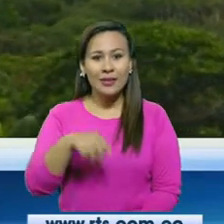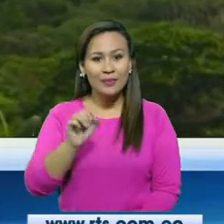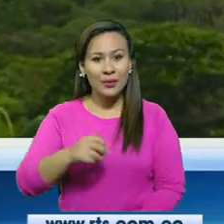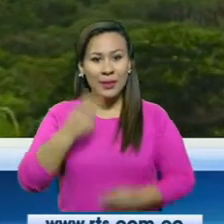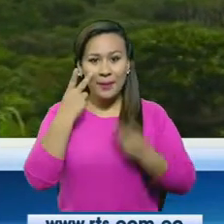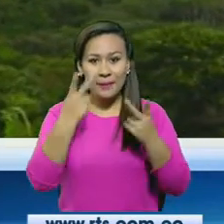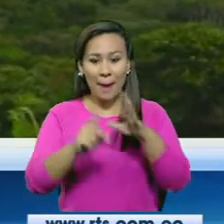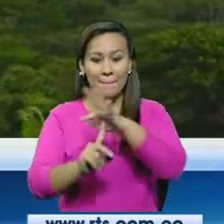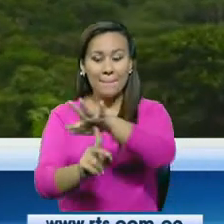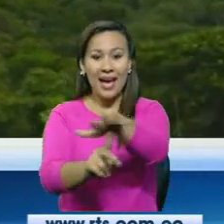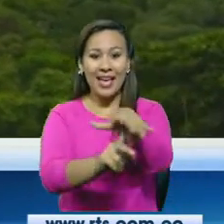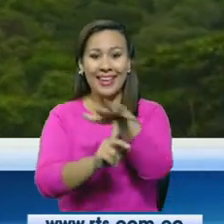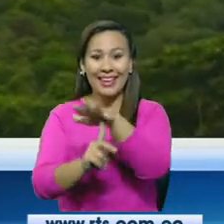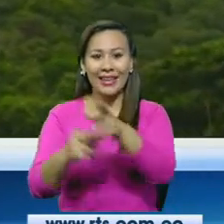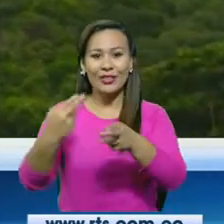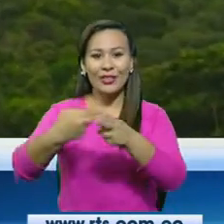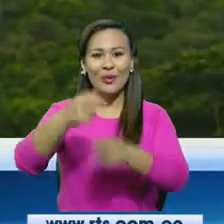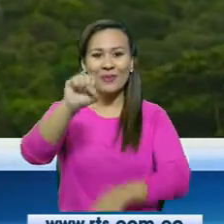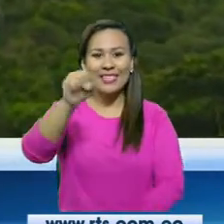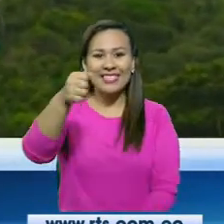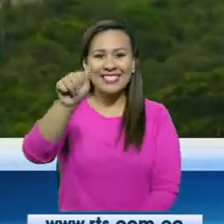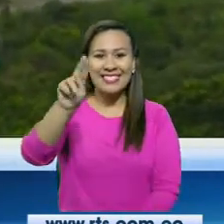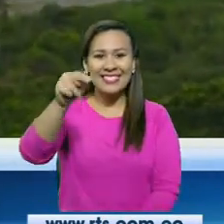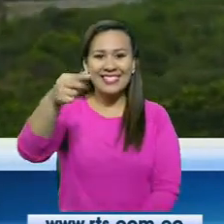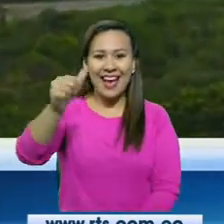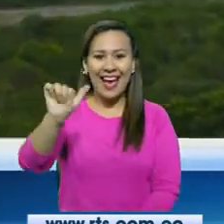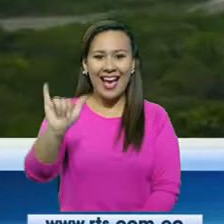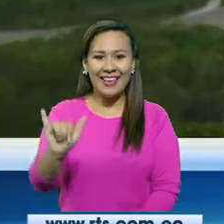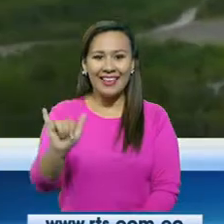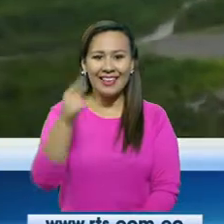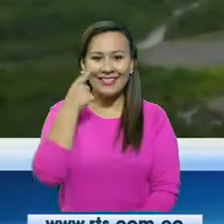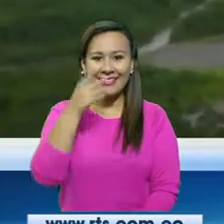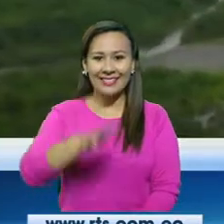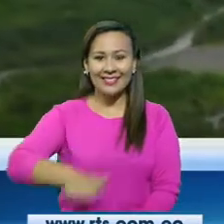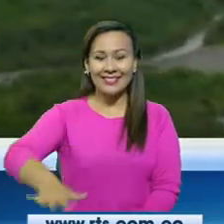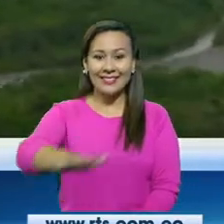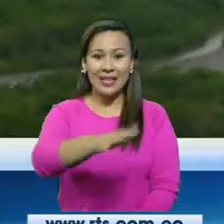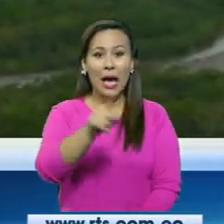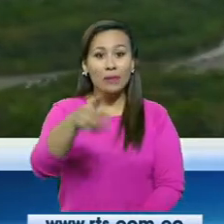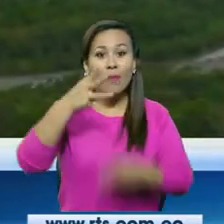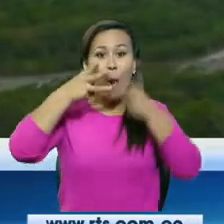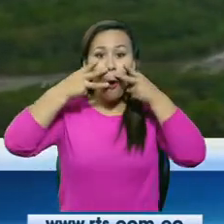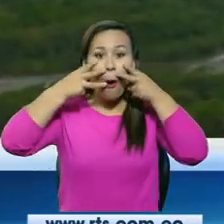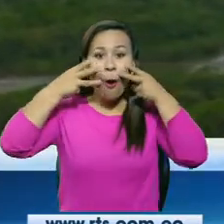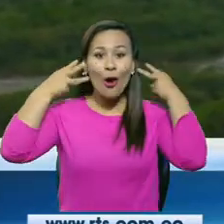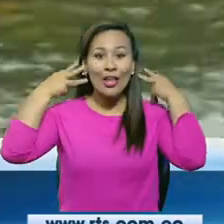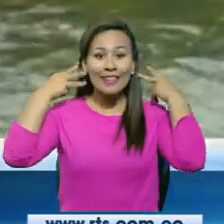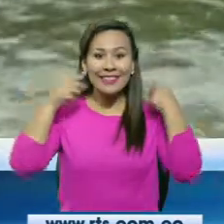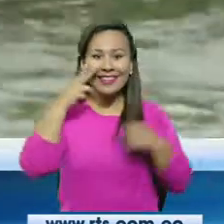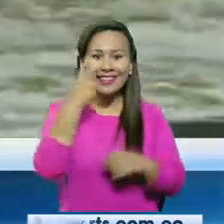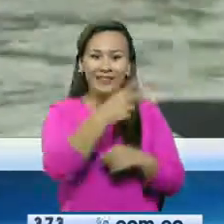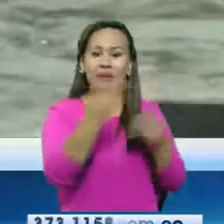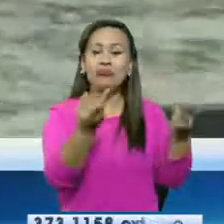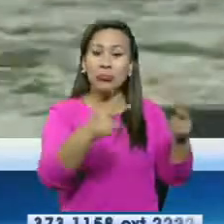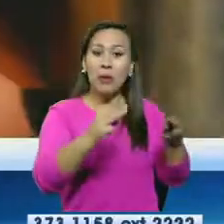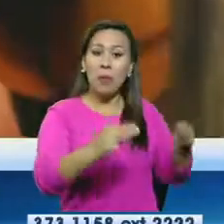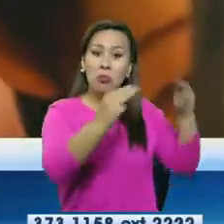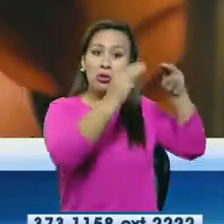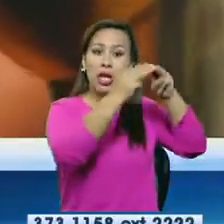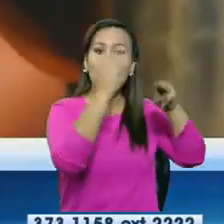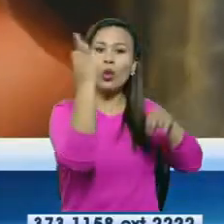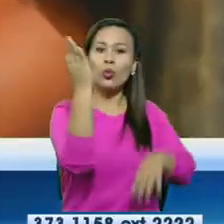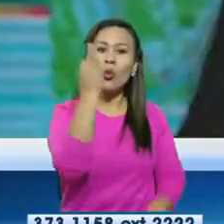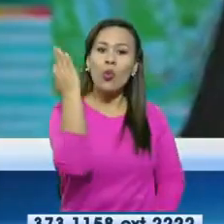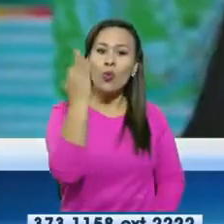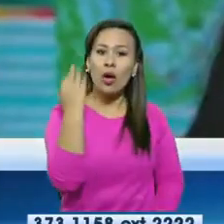Parque Nacional Sangay, los yanganates y también el tungurao. En Pastaza podemos encontrar